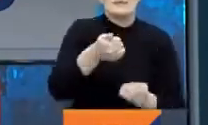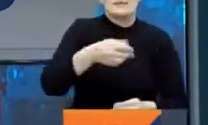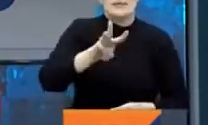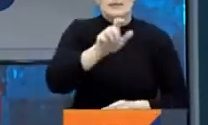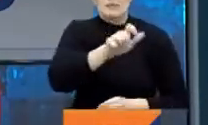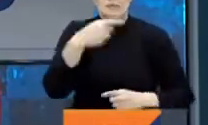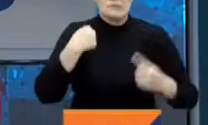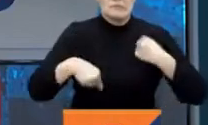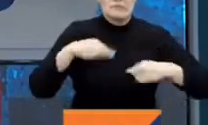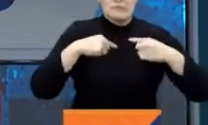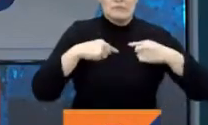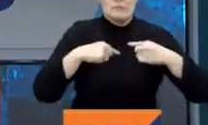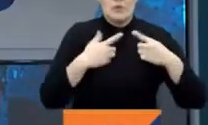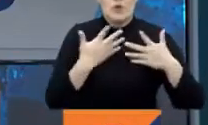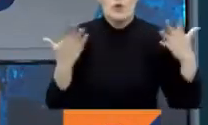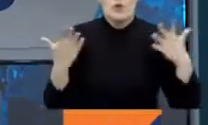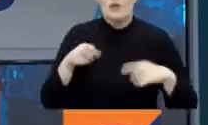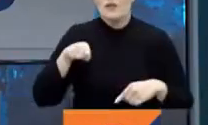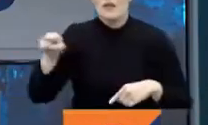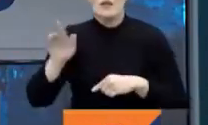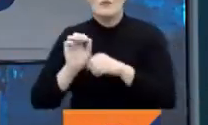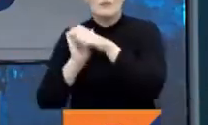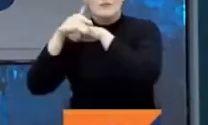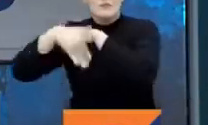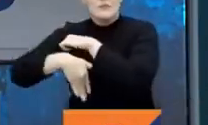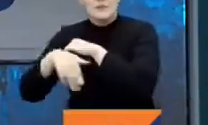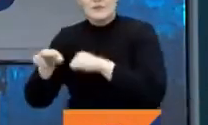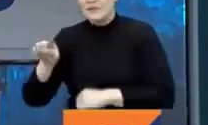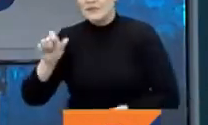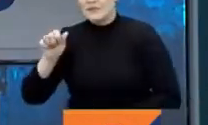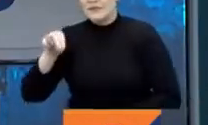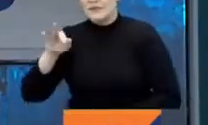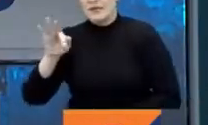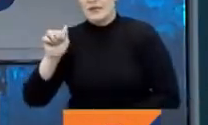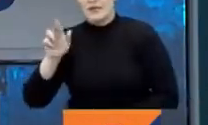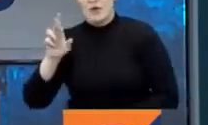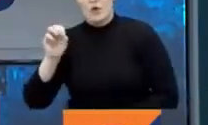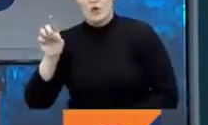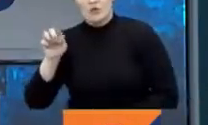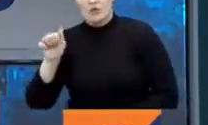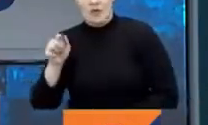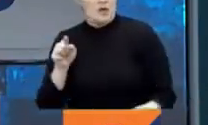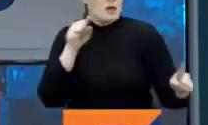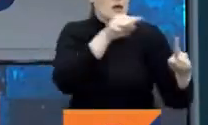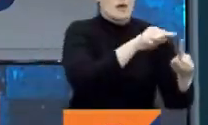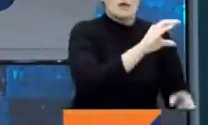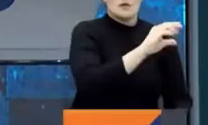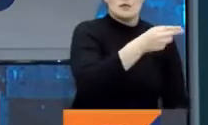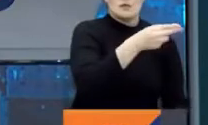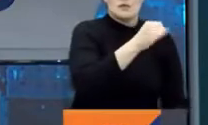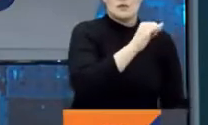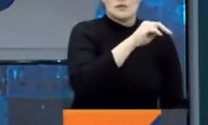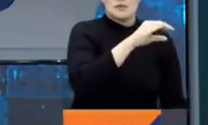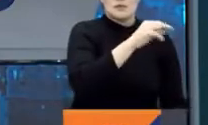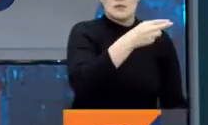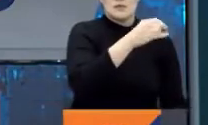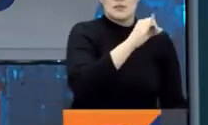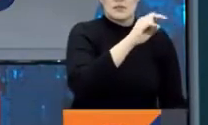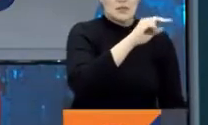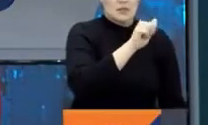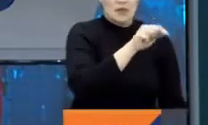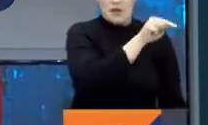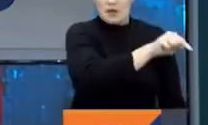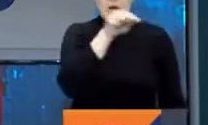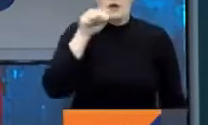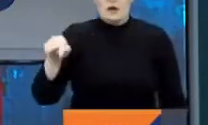en la vía que comunica Santa Rosa de Cabal con Chinchiná. Entre tanto, más de 3.000 uniformados vigilan las vías del eje